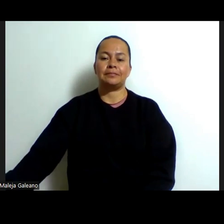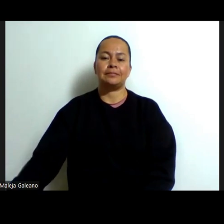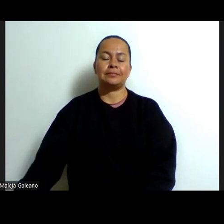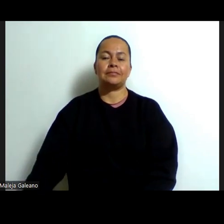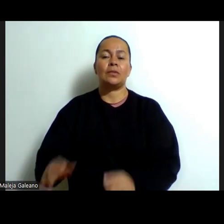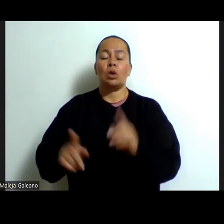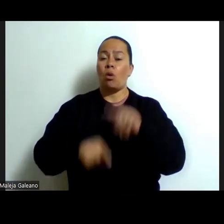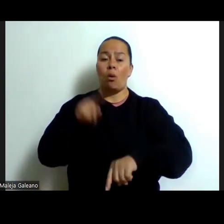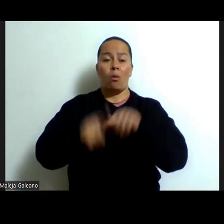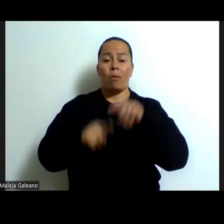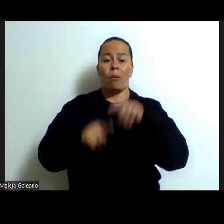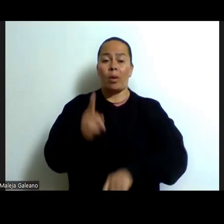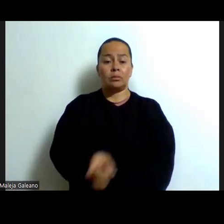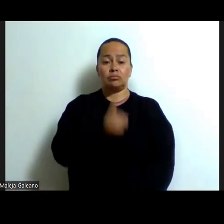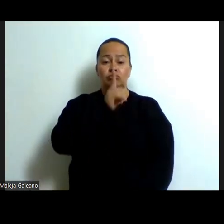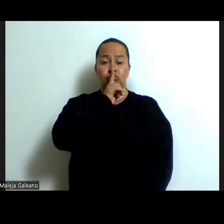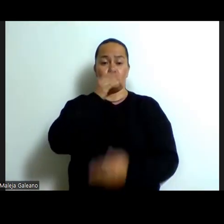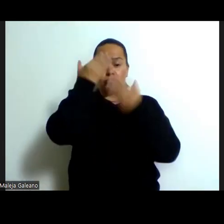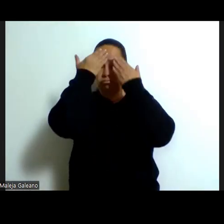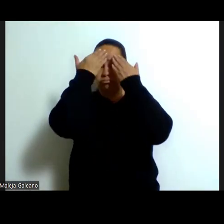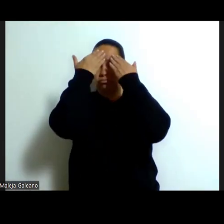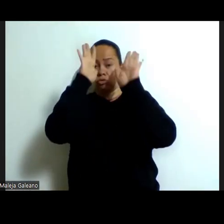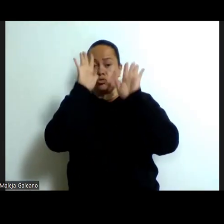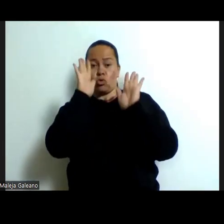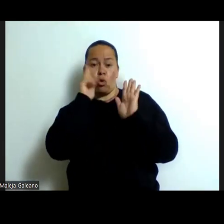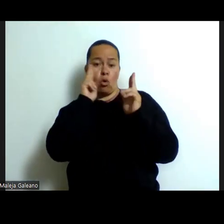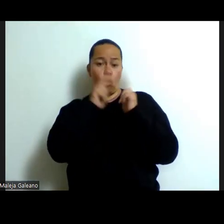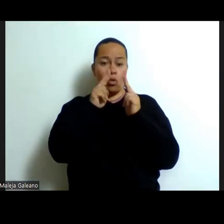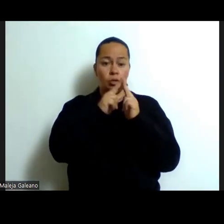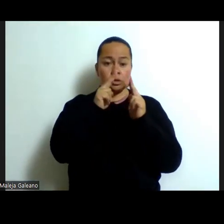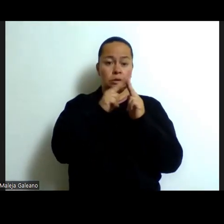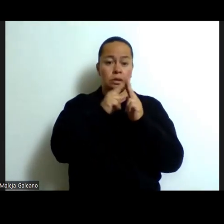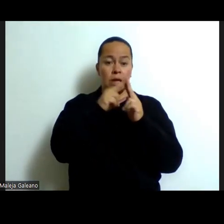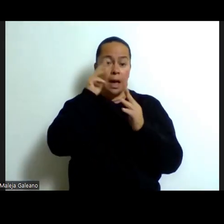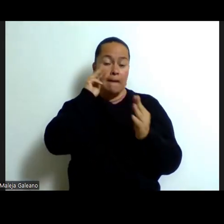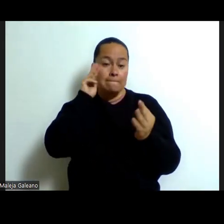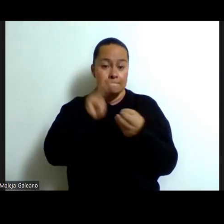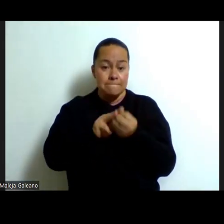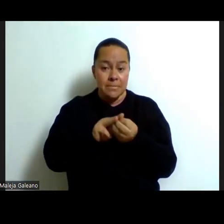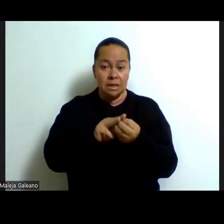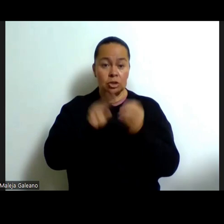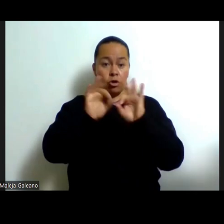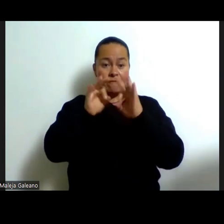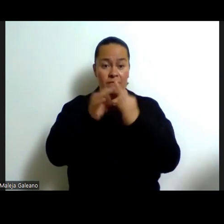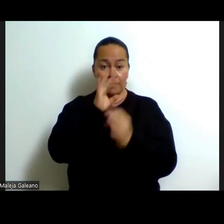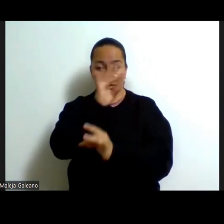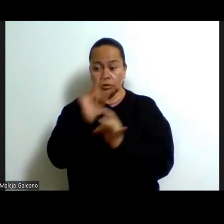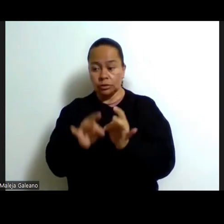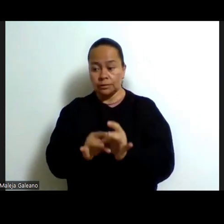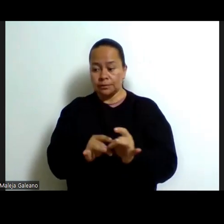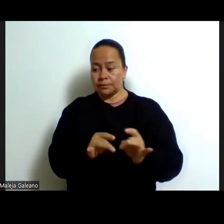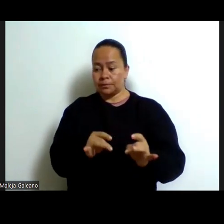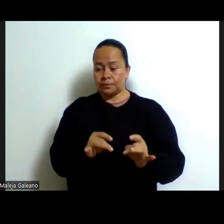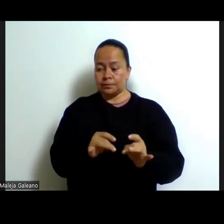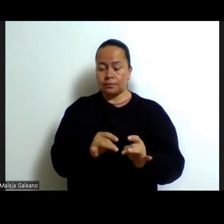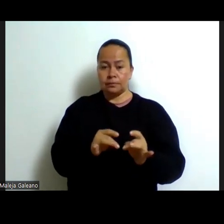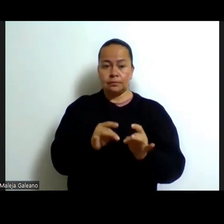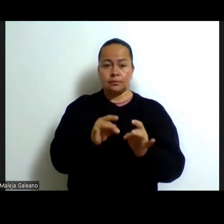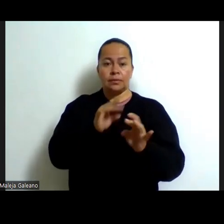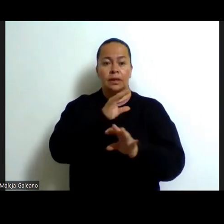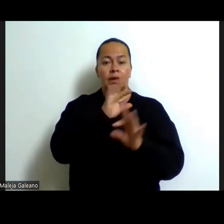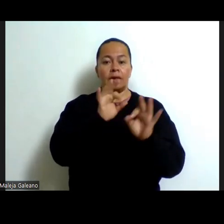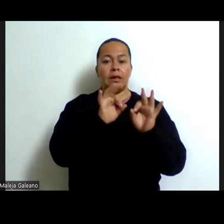silenciarlo Esto no es un mito sí las familias no son perfectas sí las personas no son somos